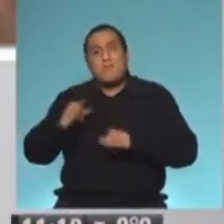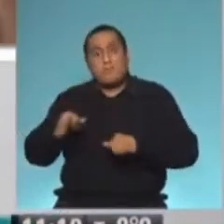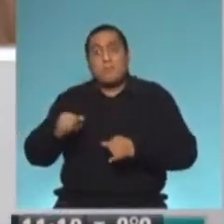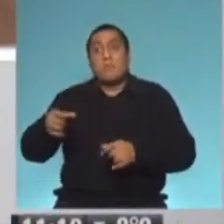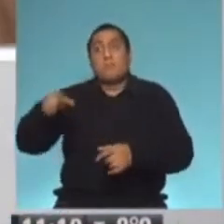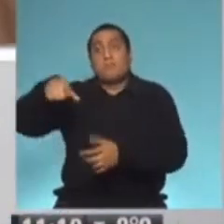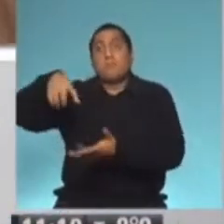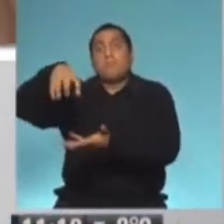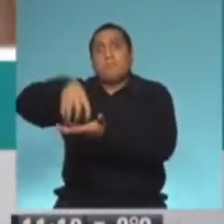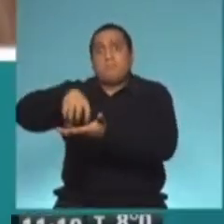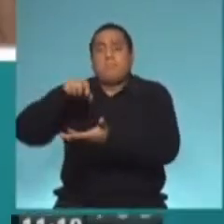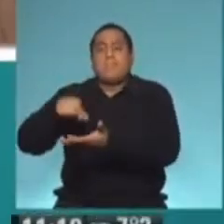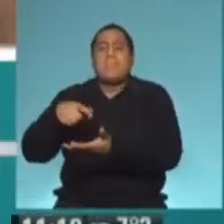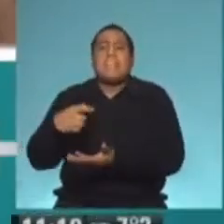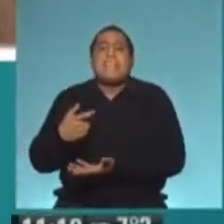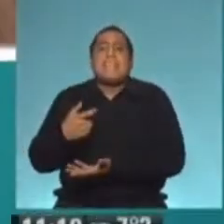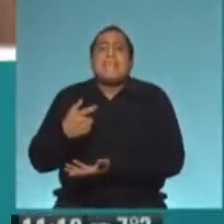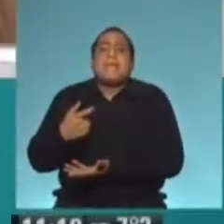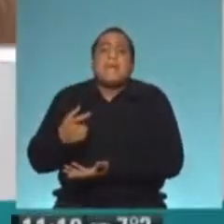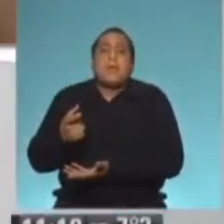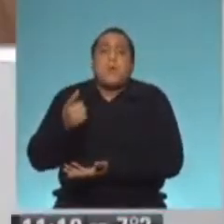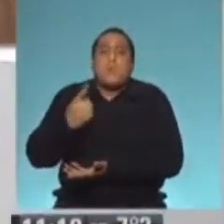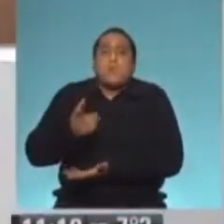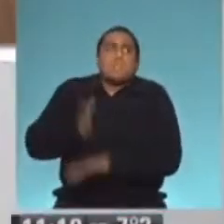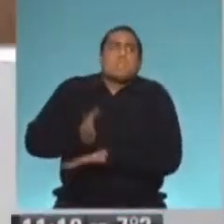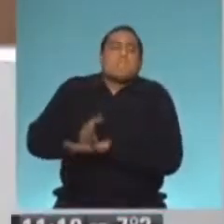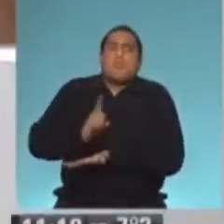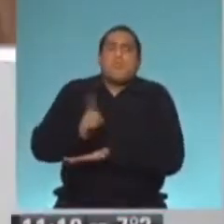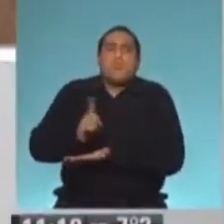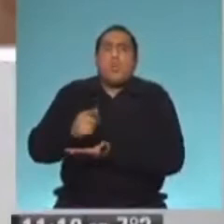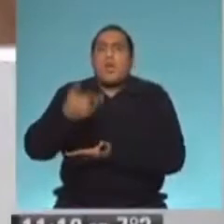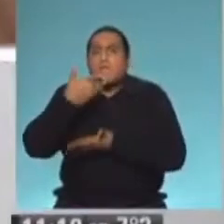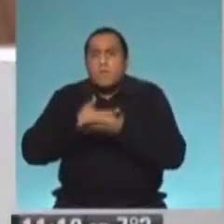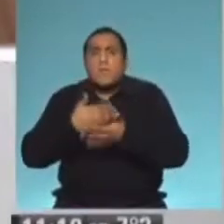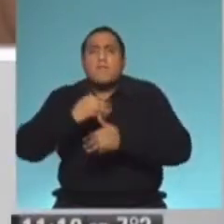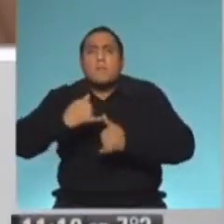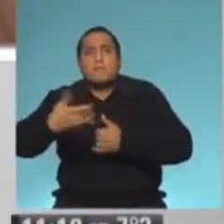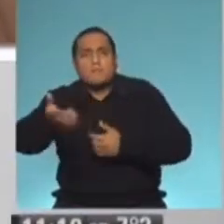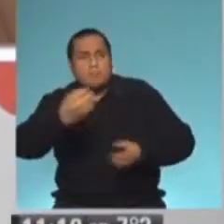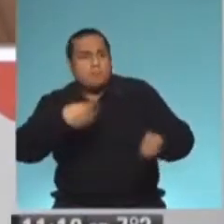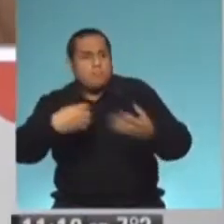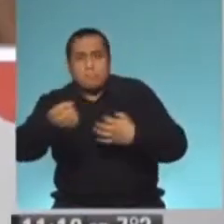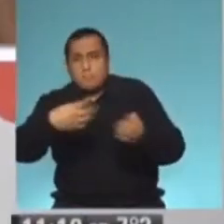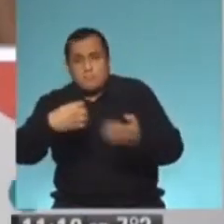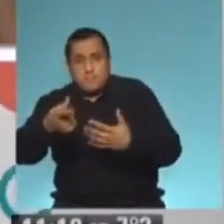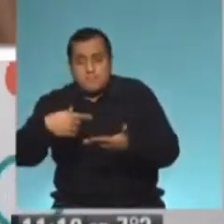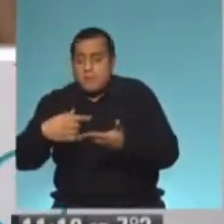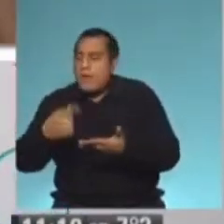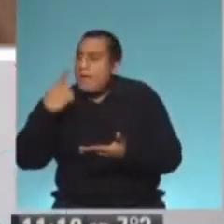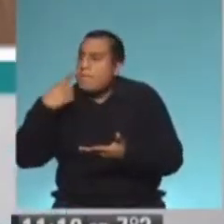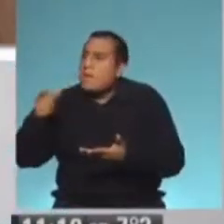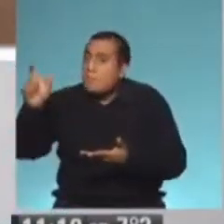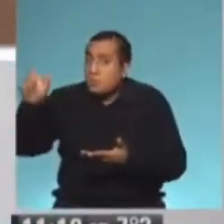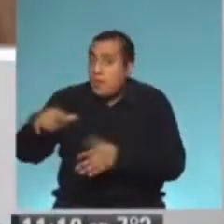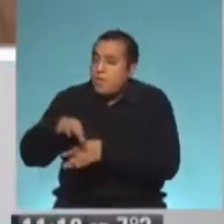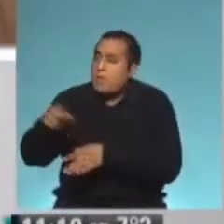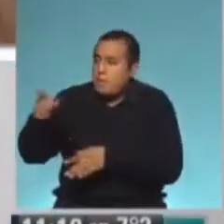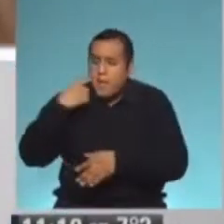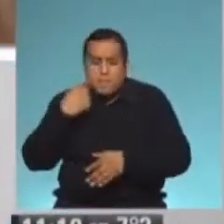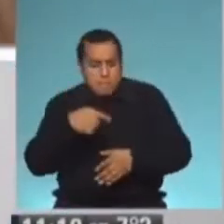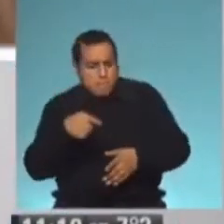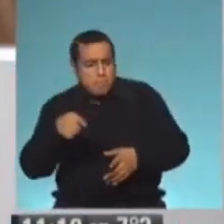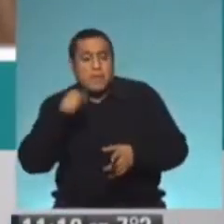oficina es ser transversal, digamos, ¿no? Recabamos información que nos van dando los servicios y tratamos de vincularla de manera tal